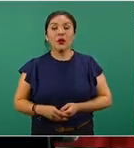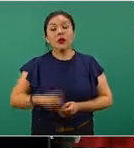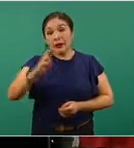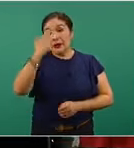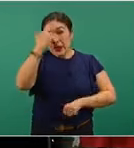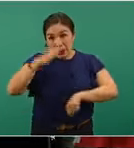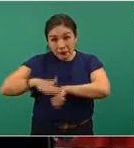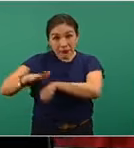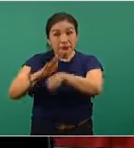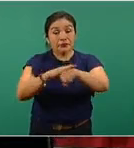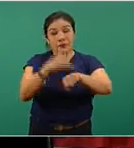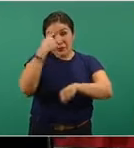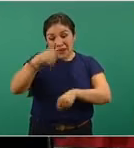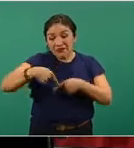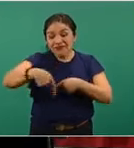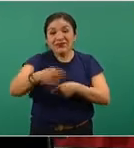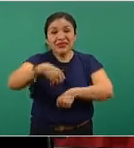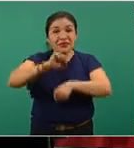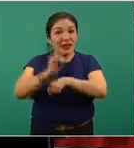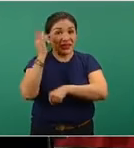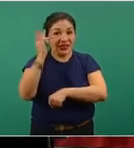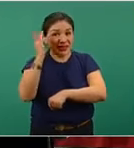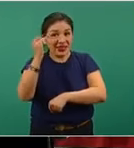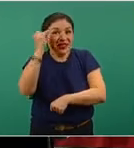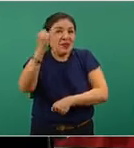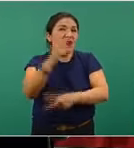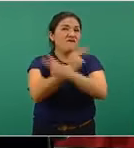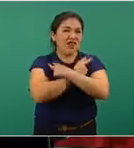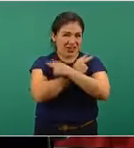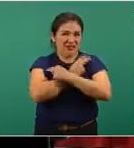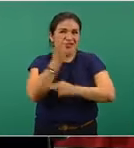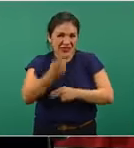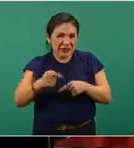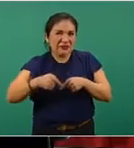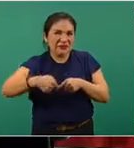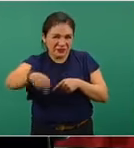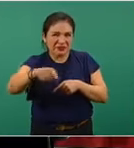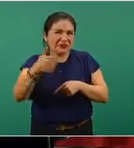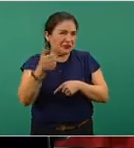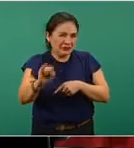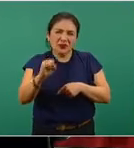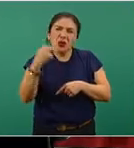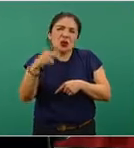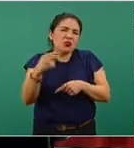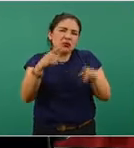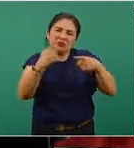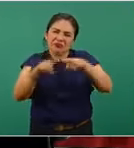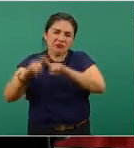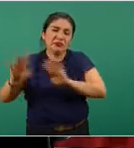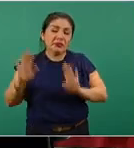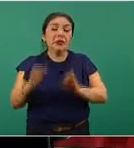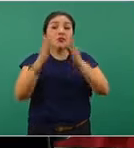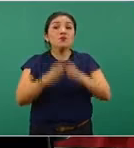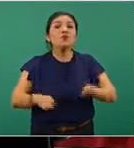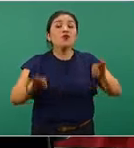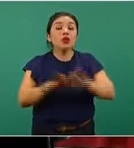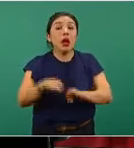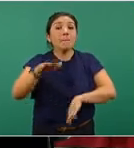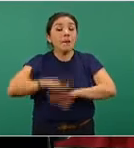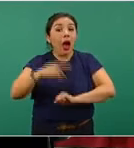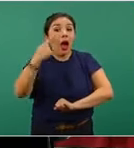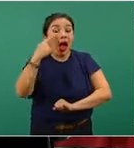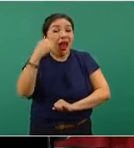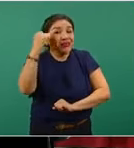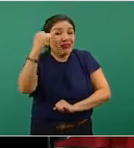Recordatorio relativo a la Semana Santa, al periodo vacacional, Semana Santa, Semana Mayor, múltiples denominaciones. Lo importante es que generalmente